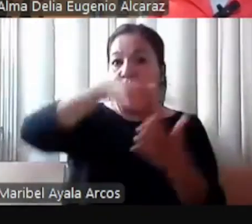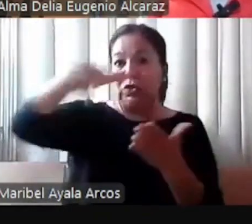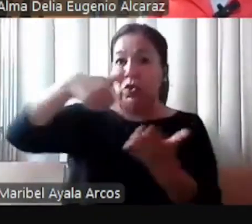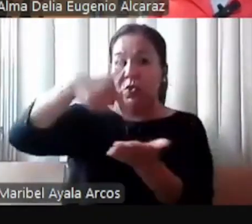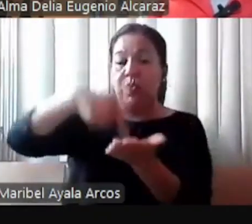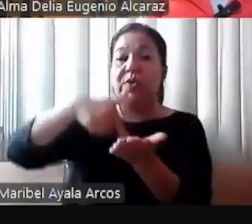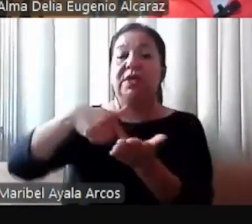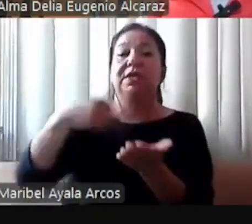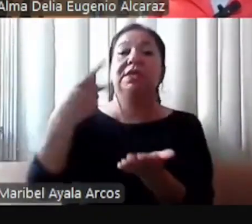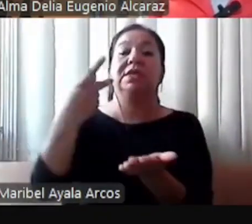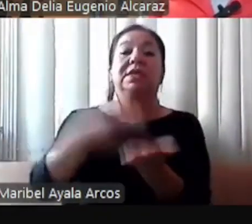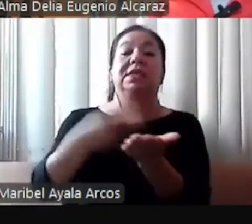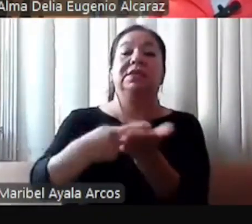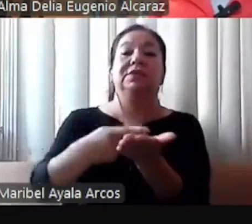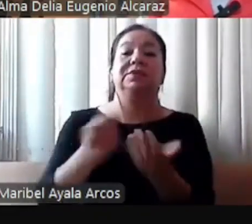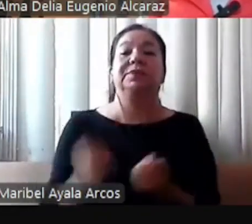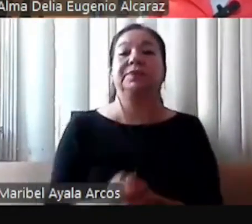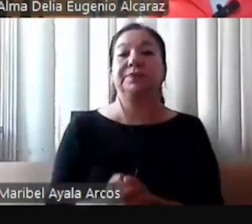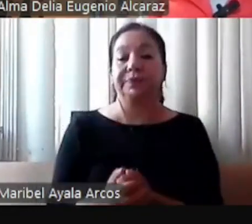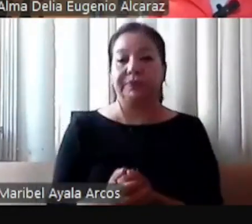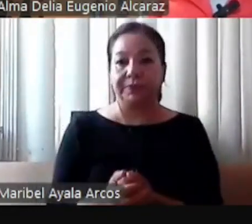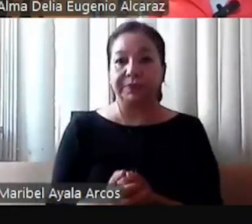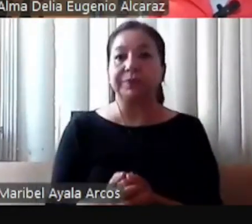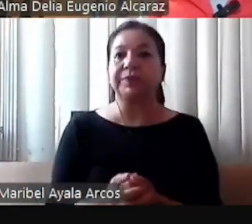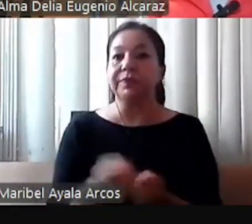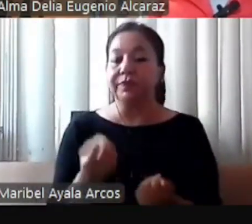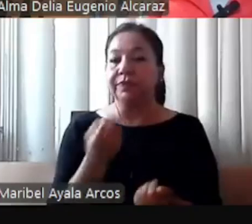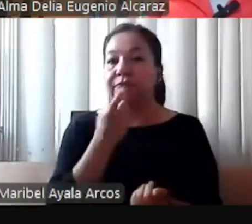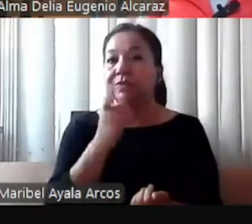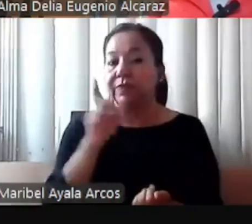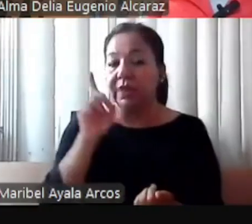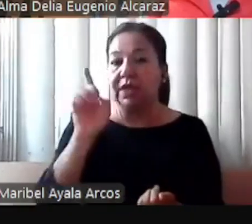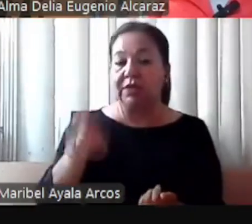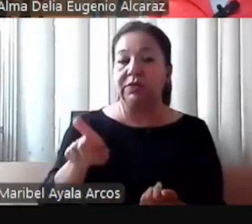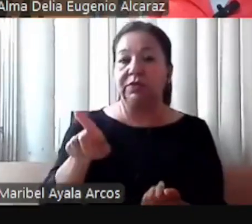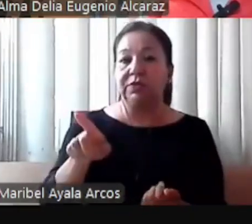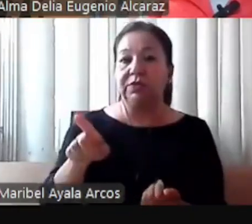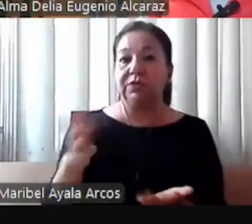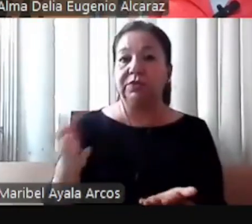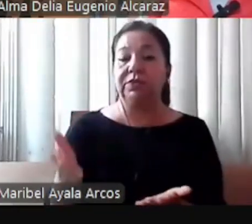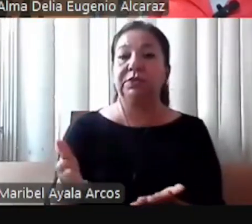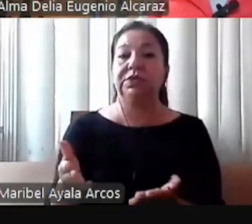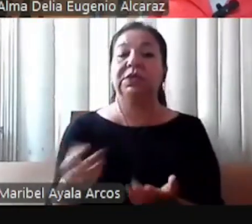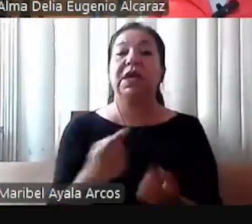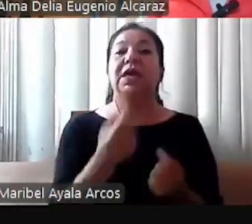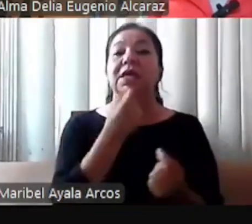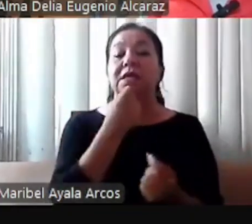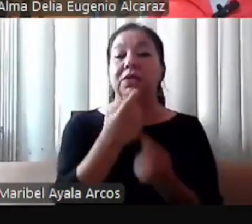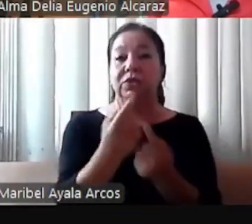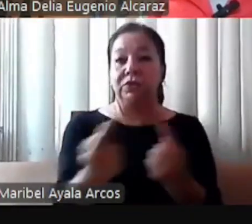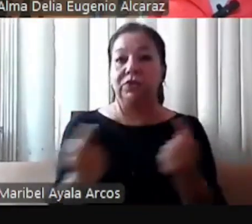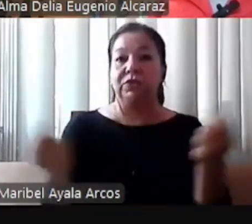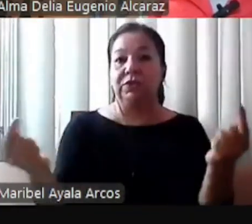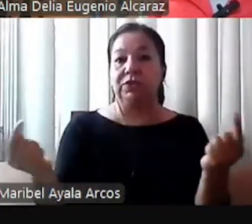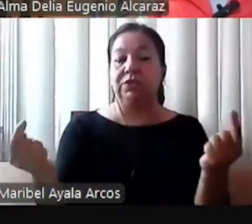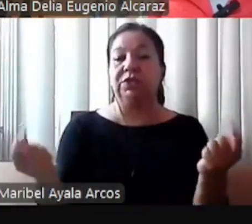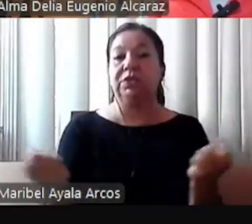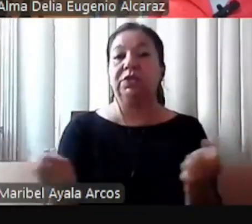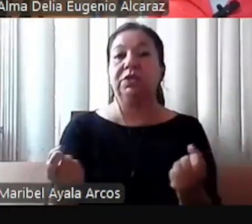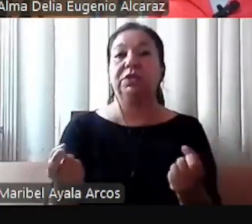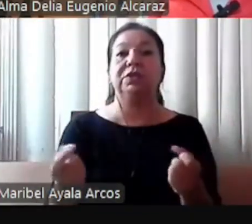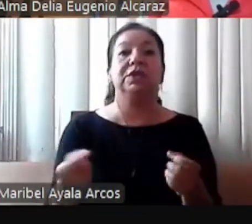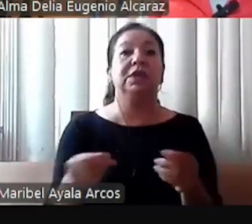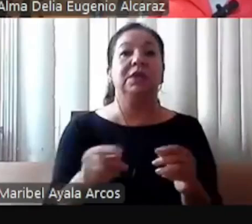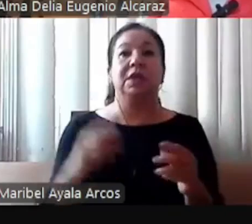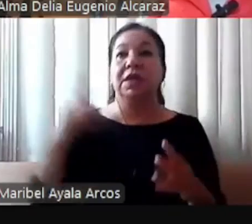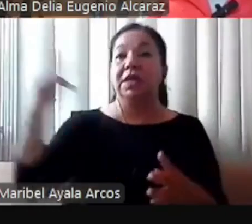personal. En relación con el sobreseimiento de la queja, por cuanto hace la supuesta vulneración al interés superior de la niñez, se estima que ante los indicios, las documentales